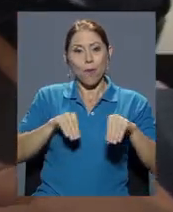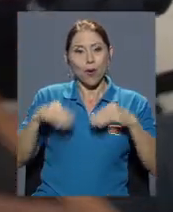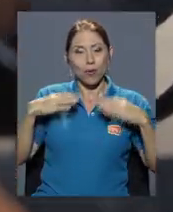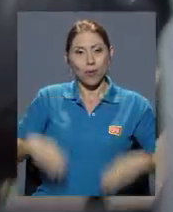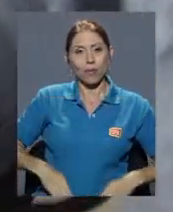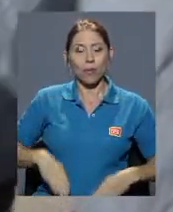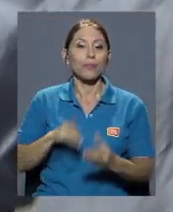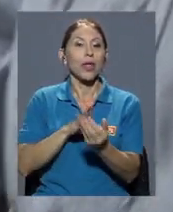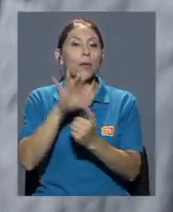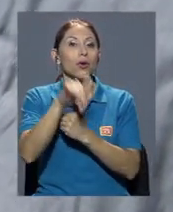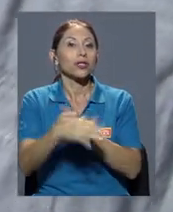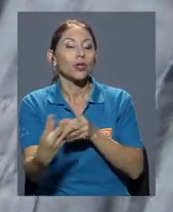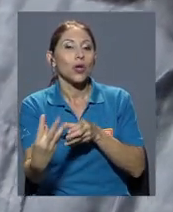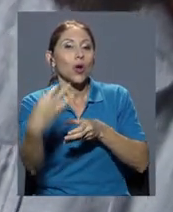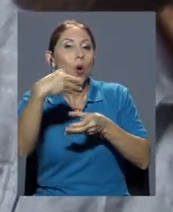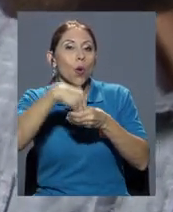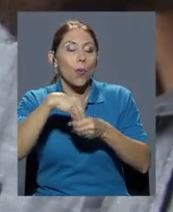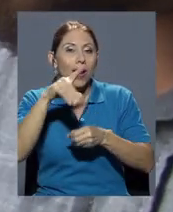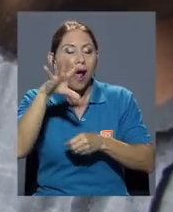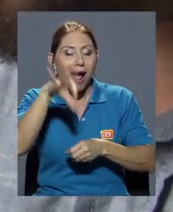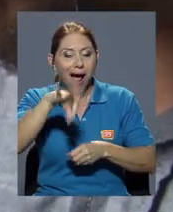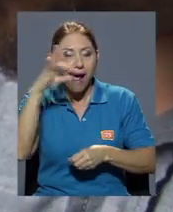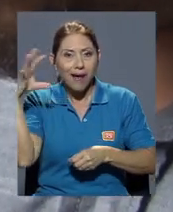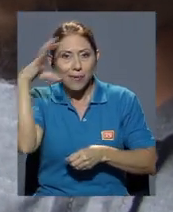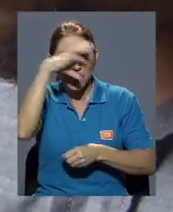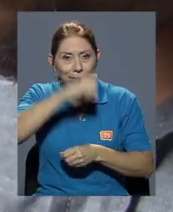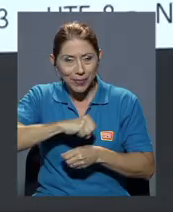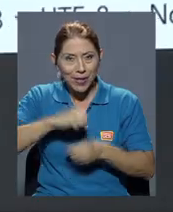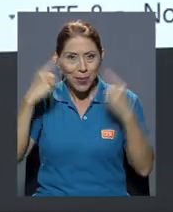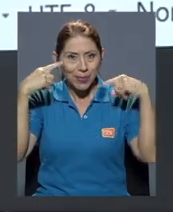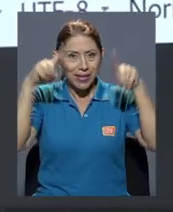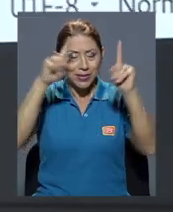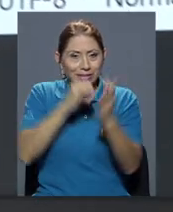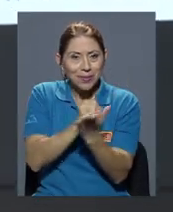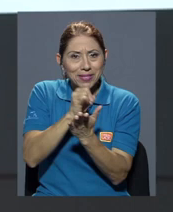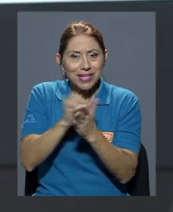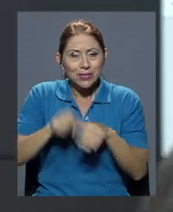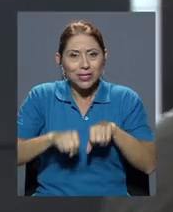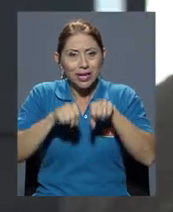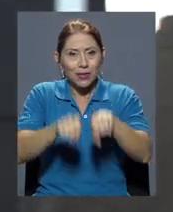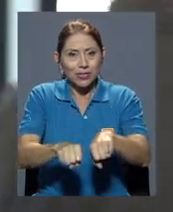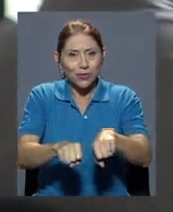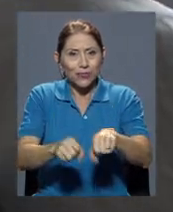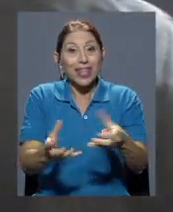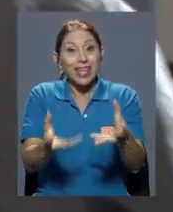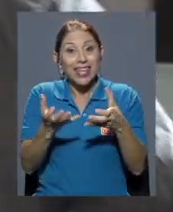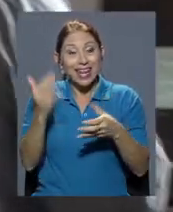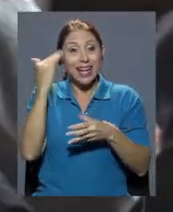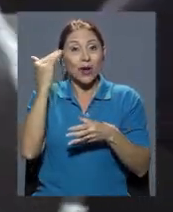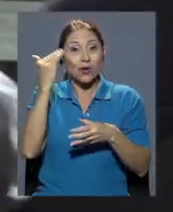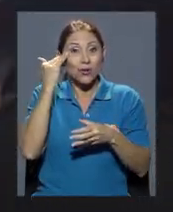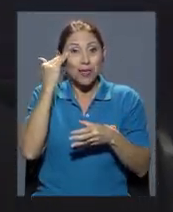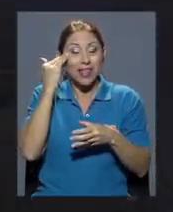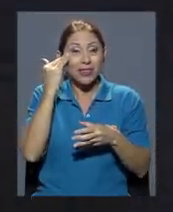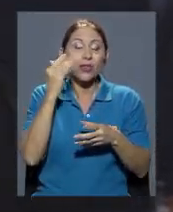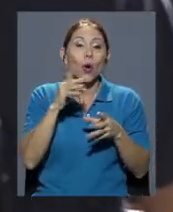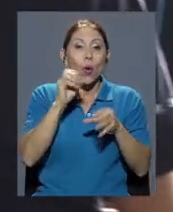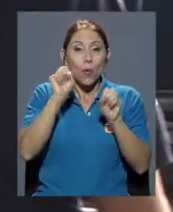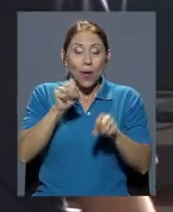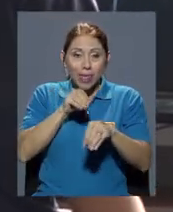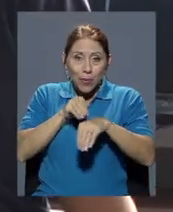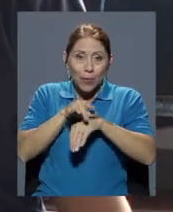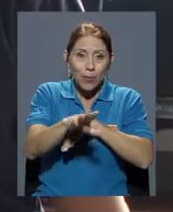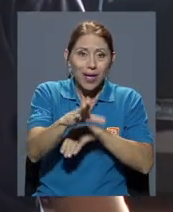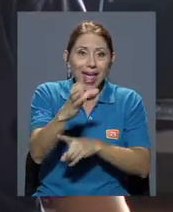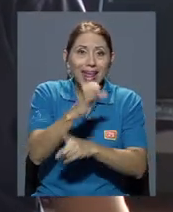El proyecto incorpora los hallazgos obtenidos en investigaciones de graduación y pretende integrar el conocimiento en cada uno de los módulos que trabajan